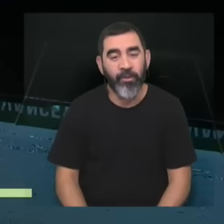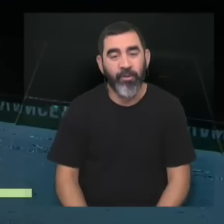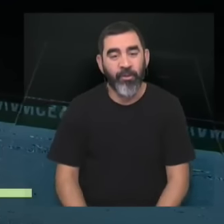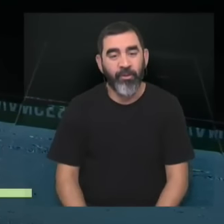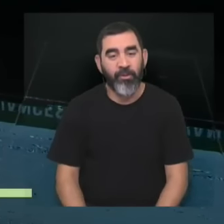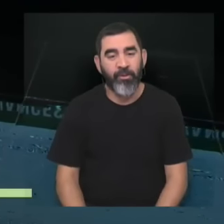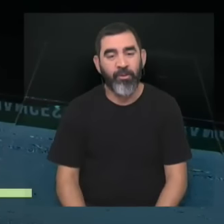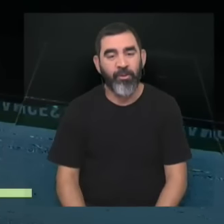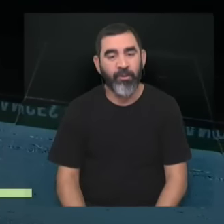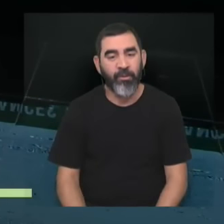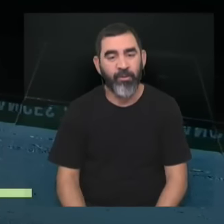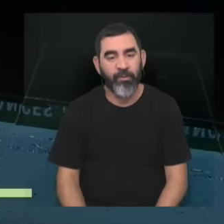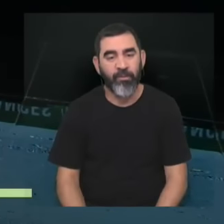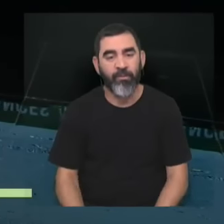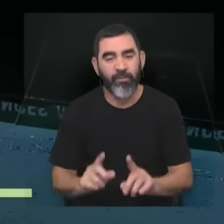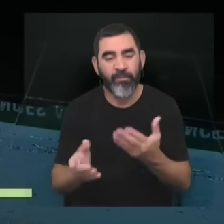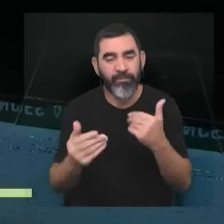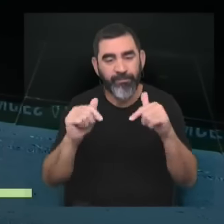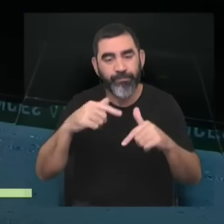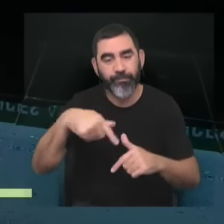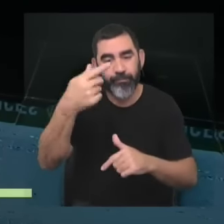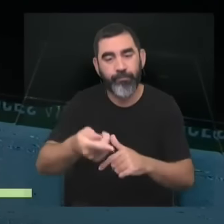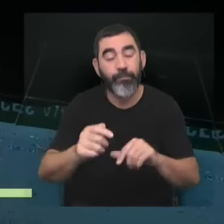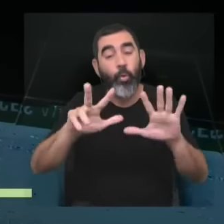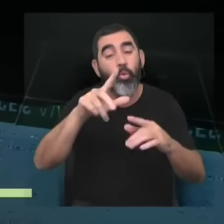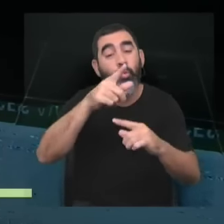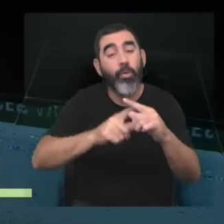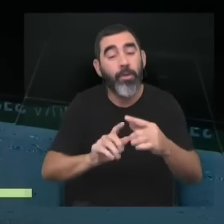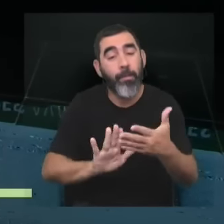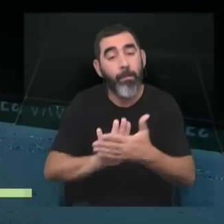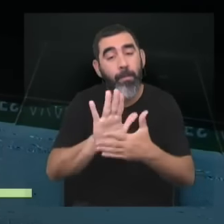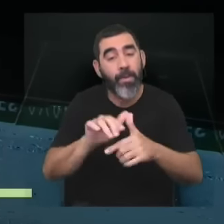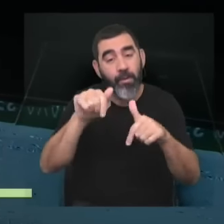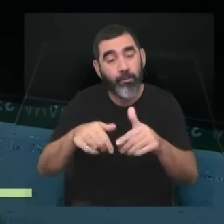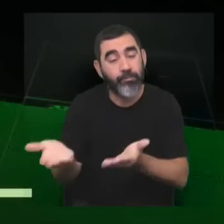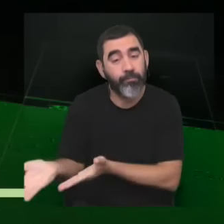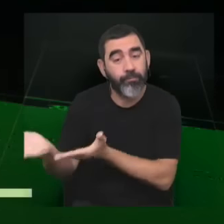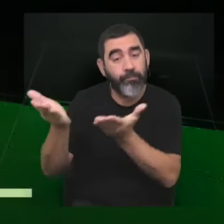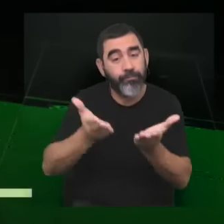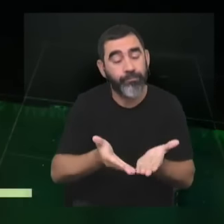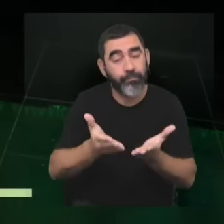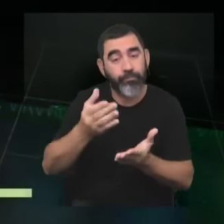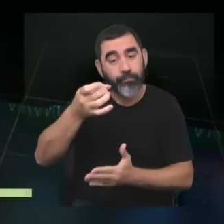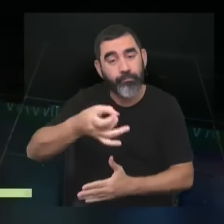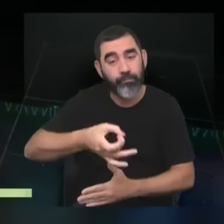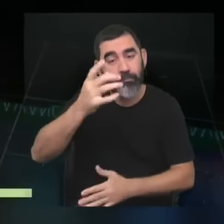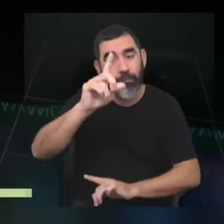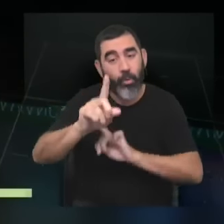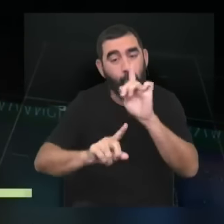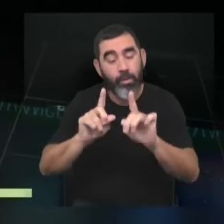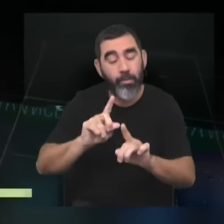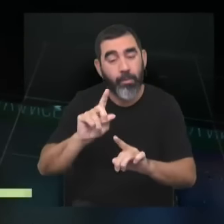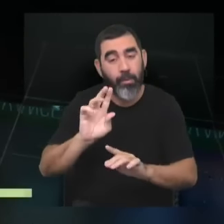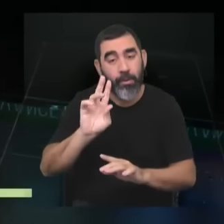este tema vamos a estar también eh hablando más adelante y sobre las 88:30 vamos a estar recibiendo a una académica de la Universidad